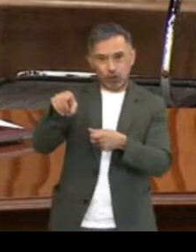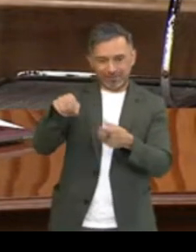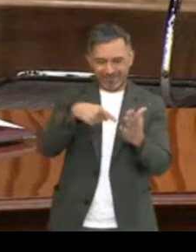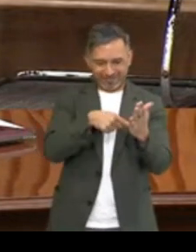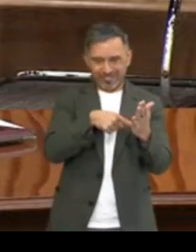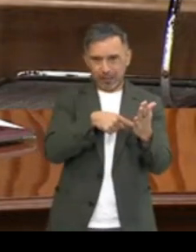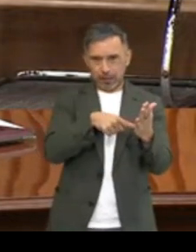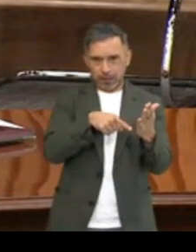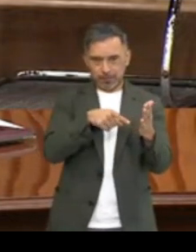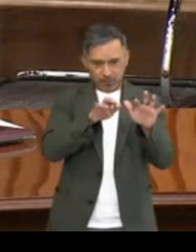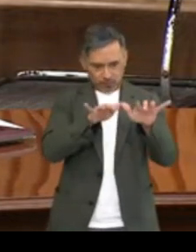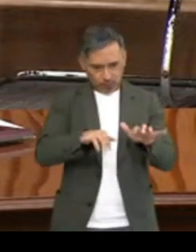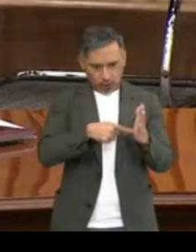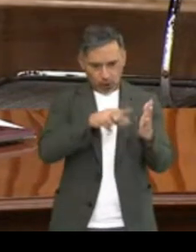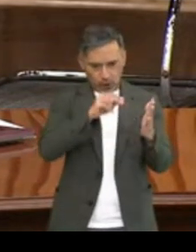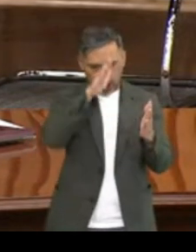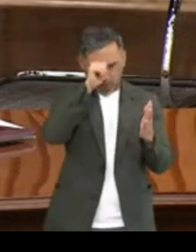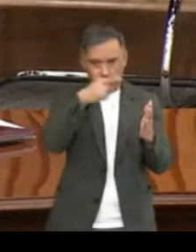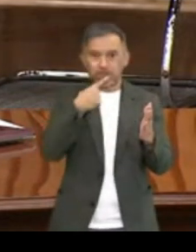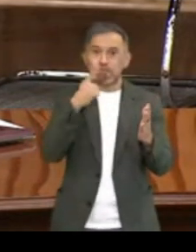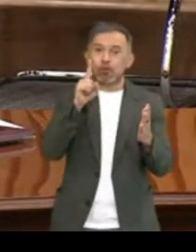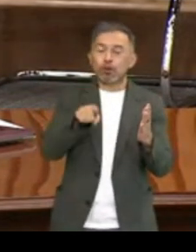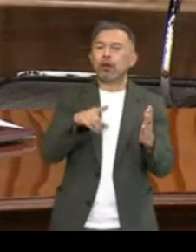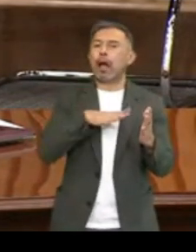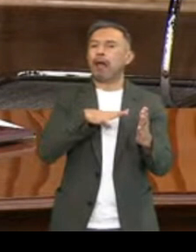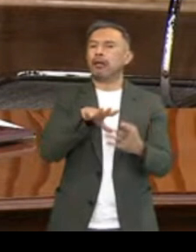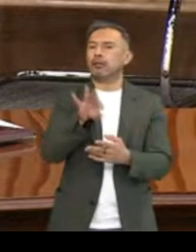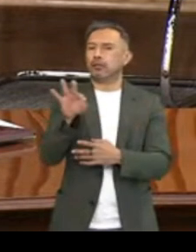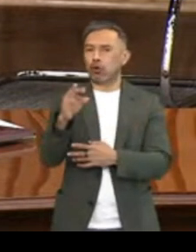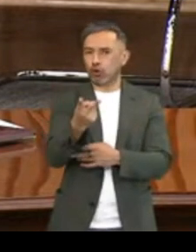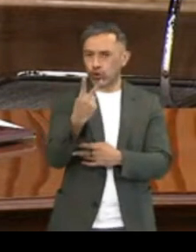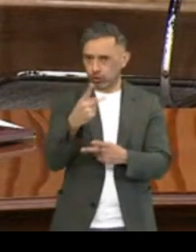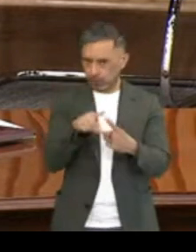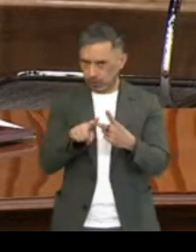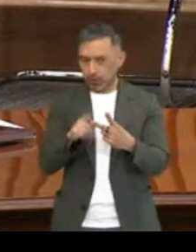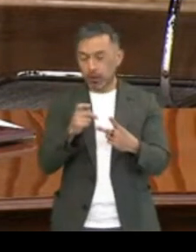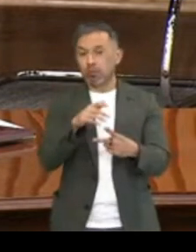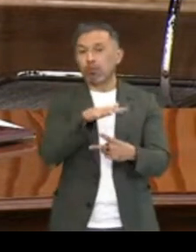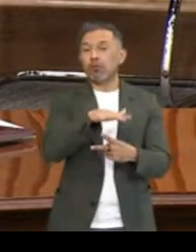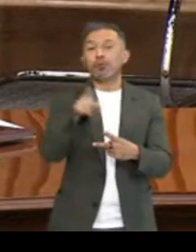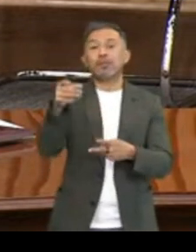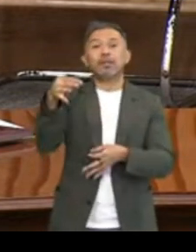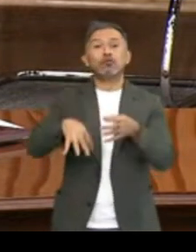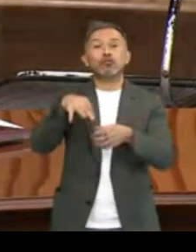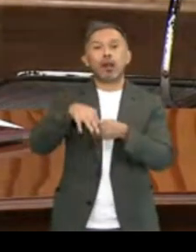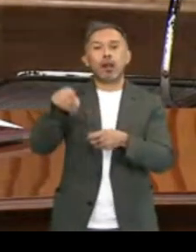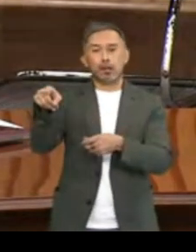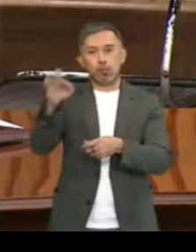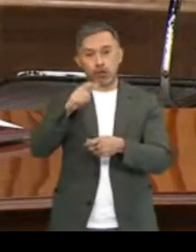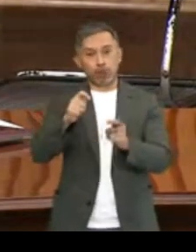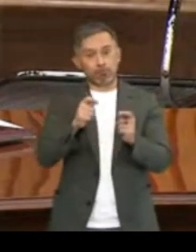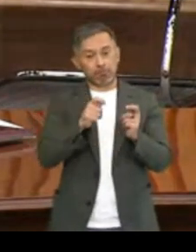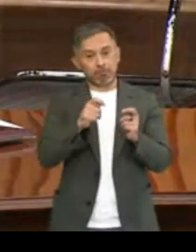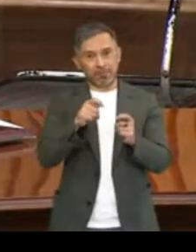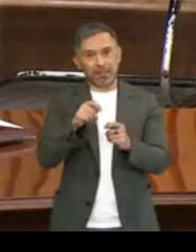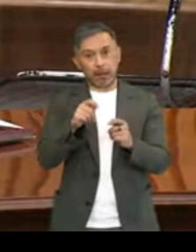impugnación que se presentó. Y deben tomar esa determinación de cara al pueblo. El Tribunal va a votar en contra de las reelecciones,